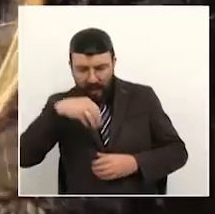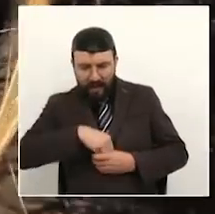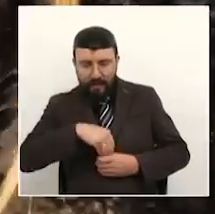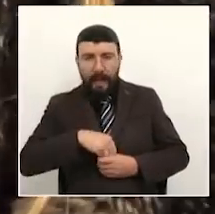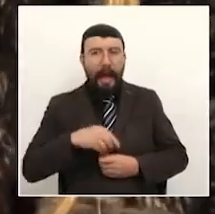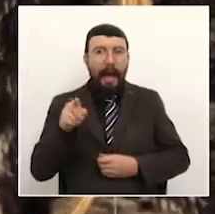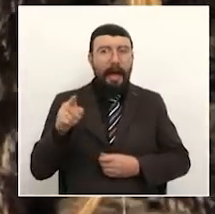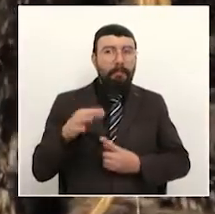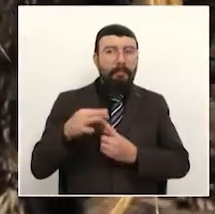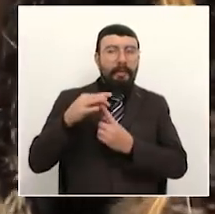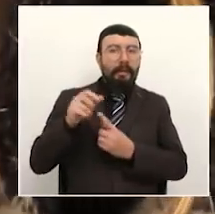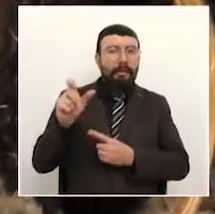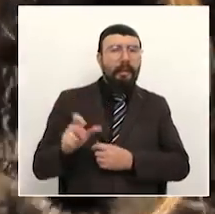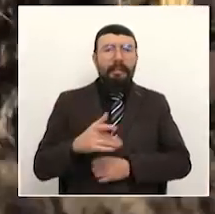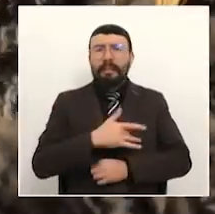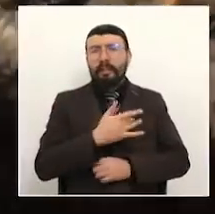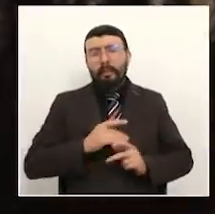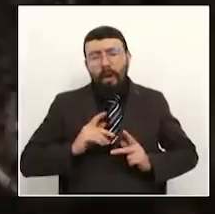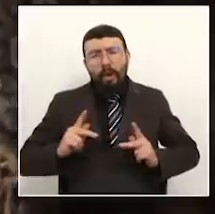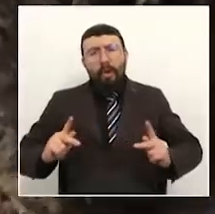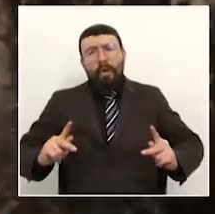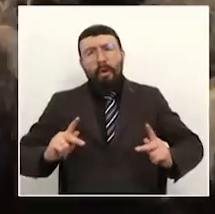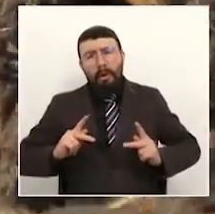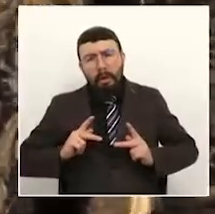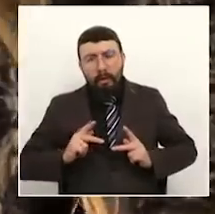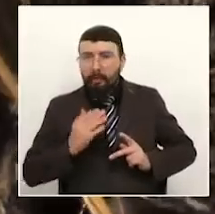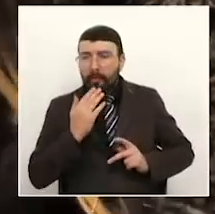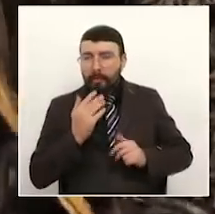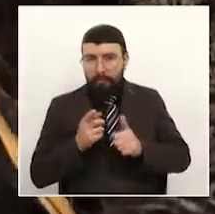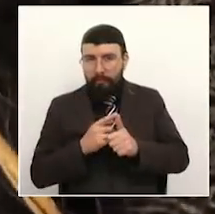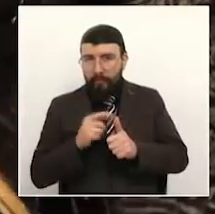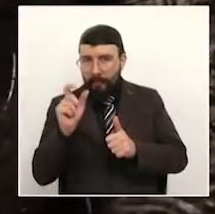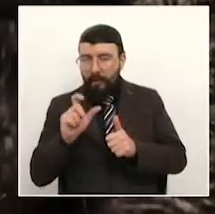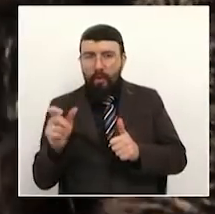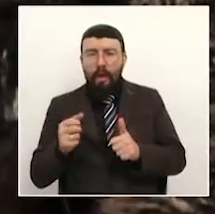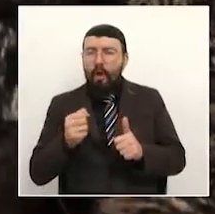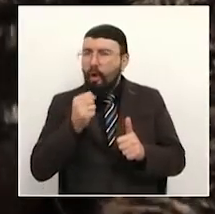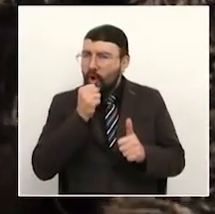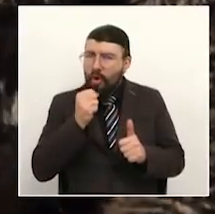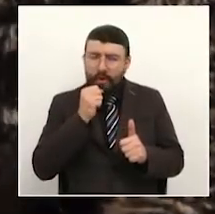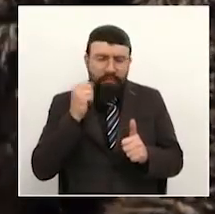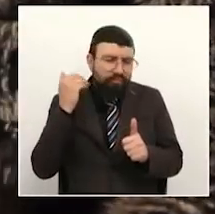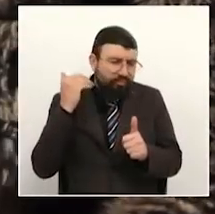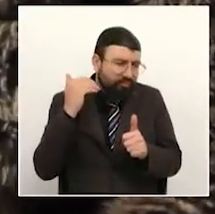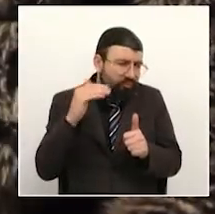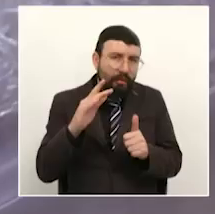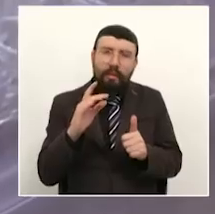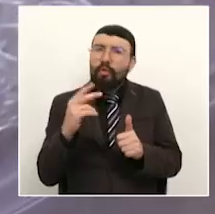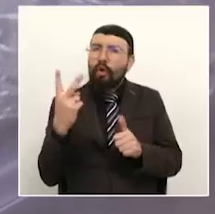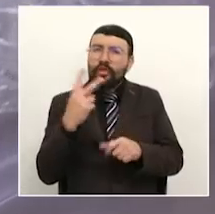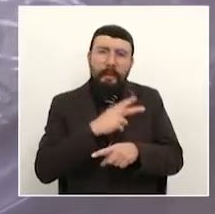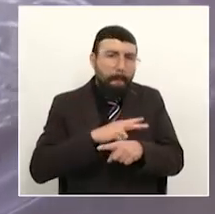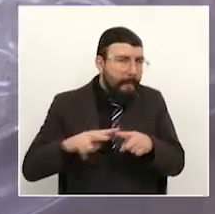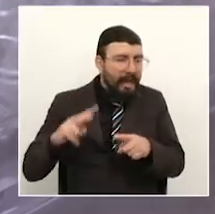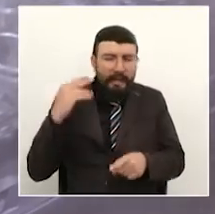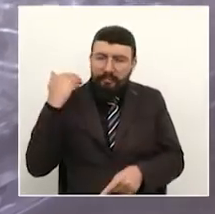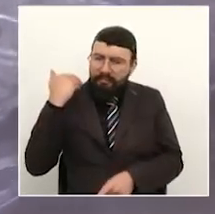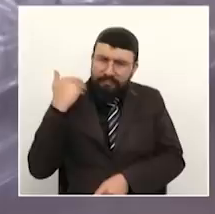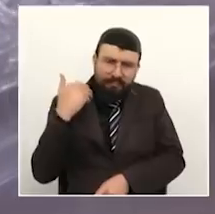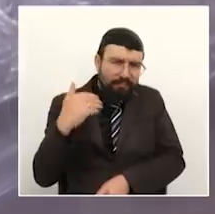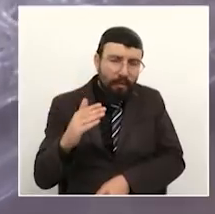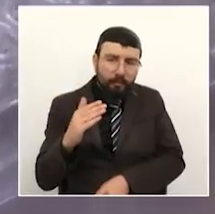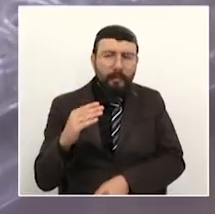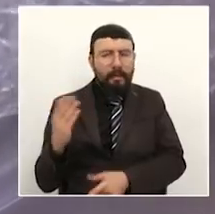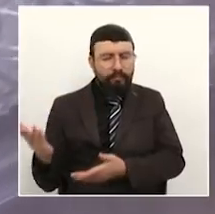pacientes con síntomas pulmonares como personas que presentan tos persistente por más de dos semanas a quienes se les deba